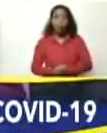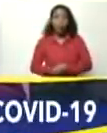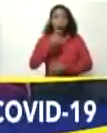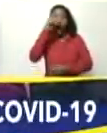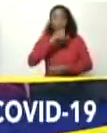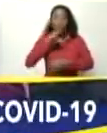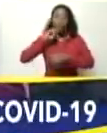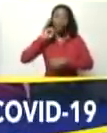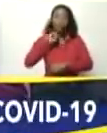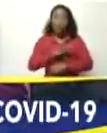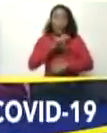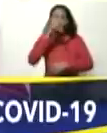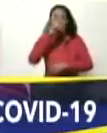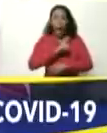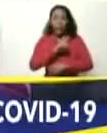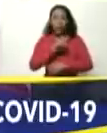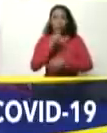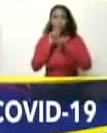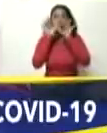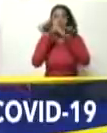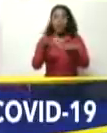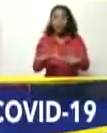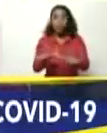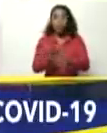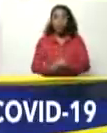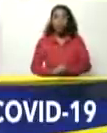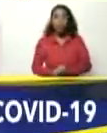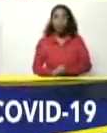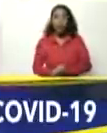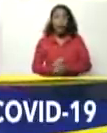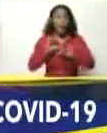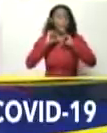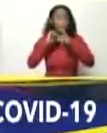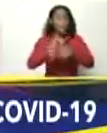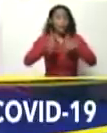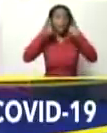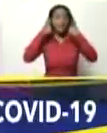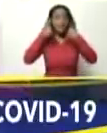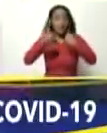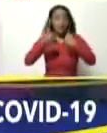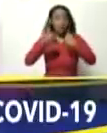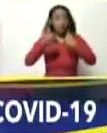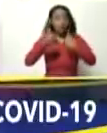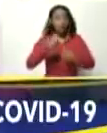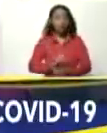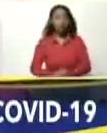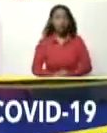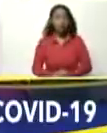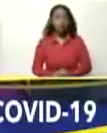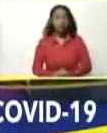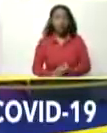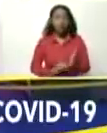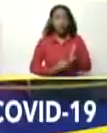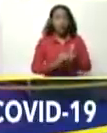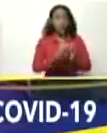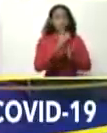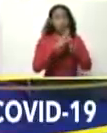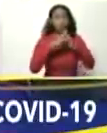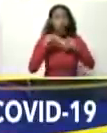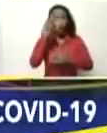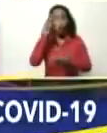año histórico, año bendito, empezar bien y desarrollar todo